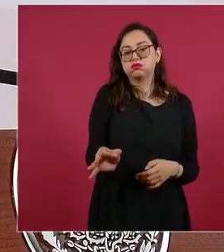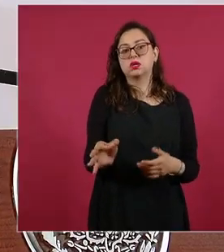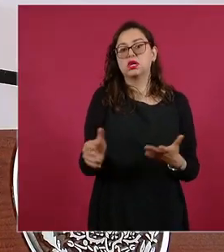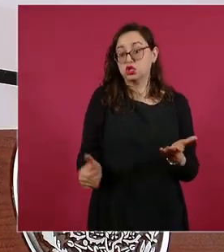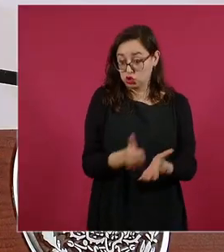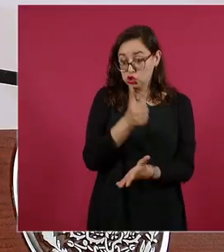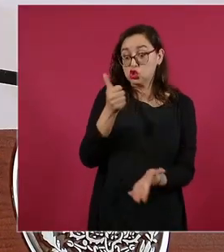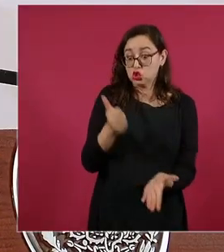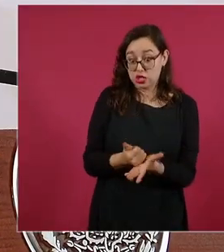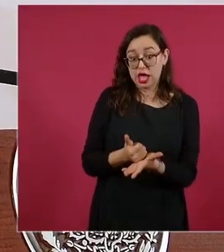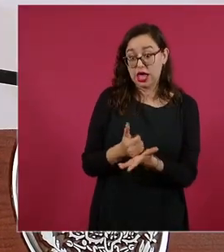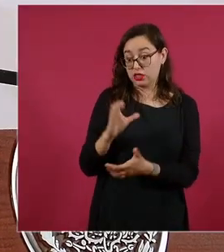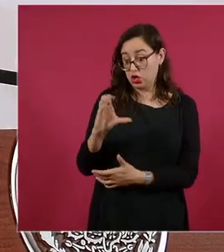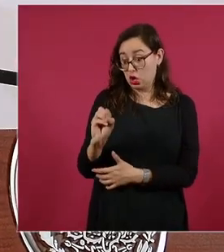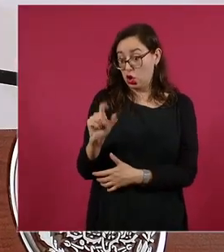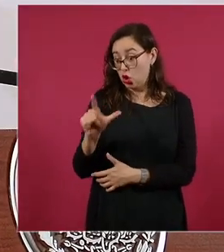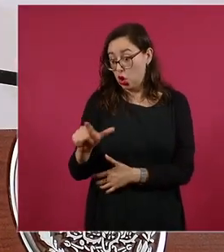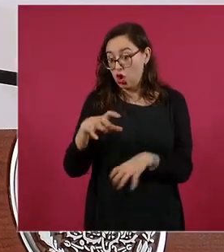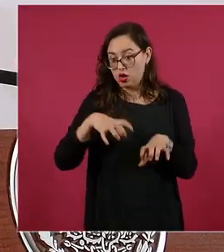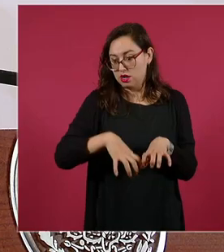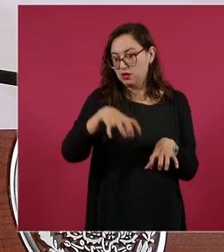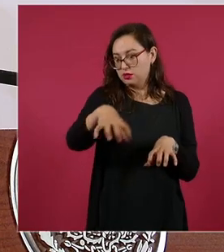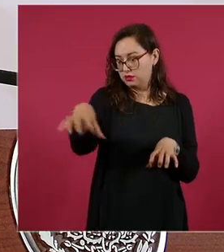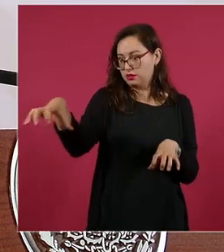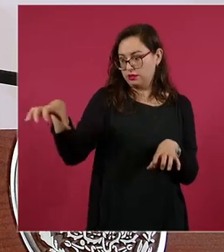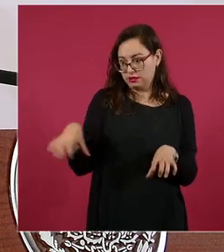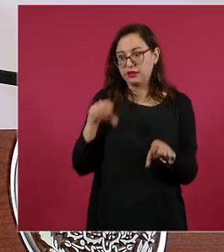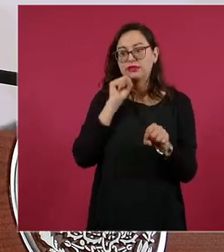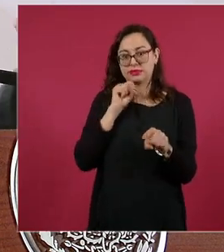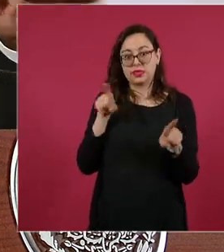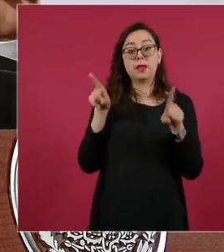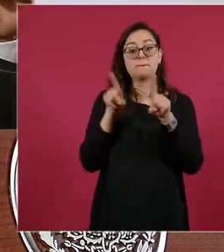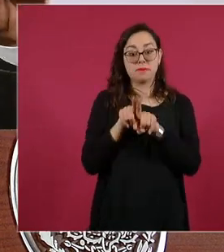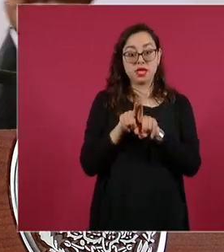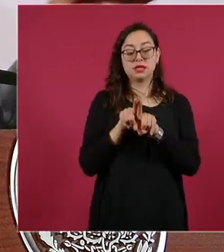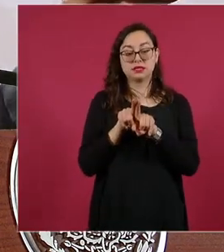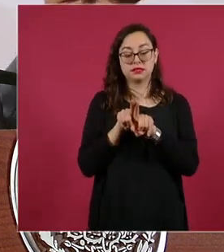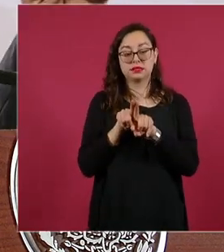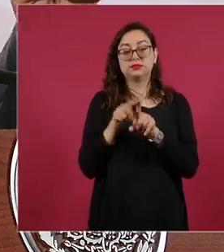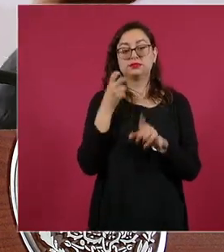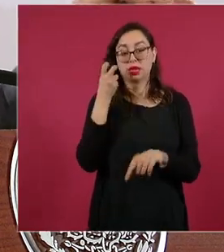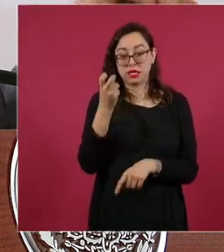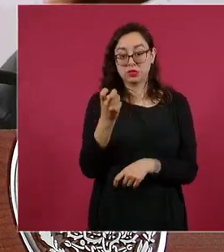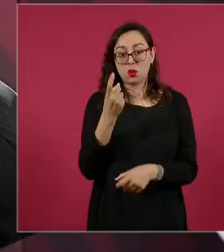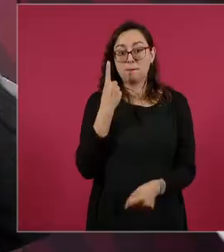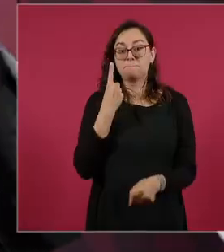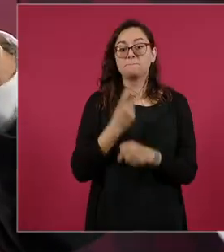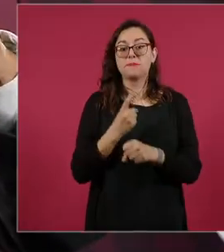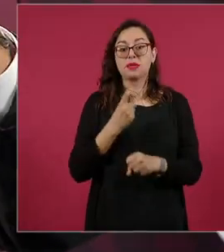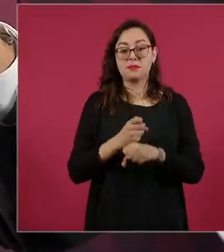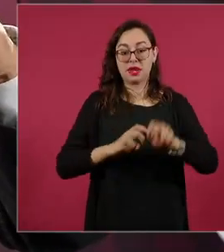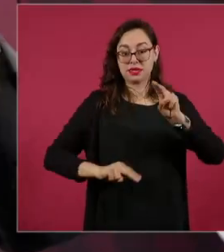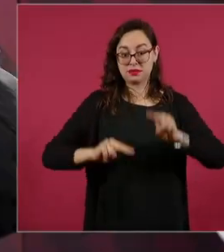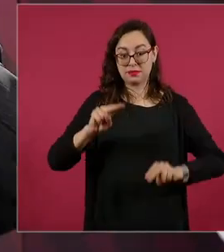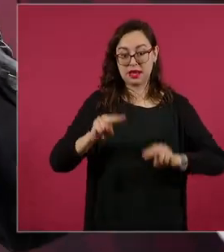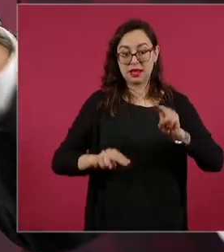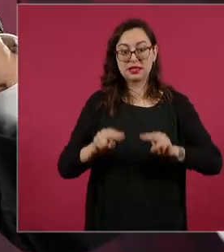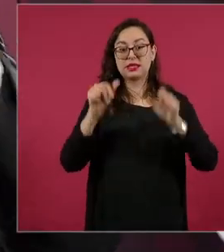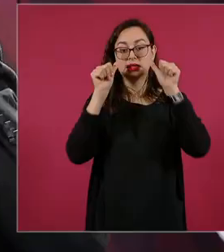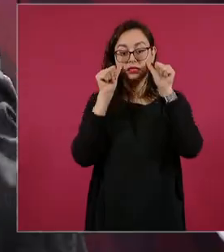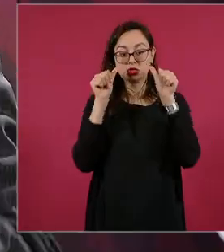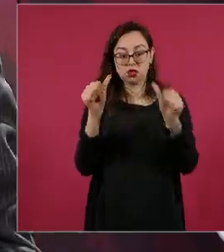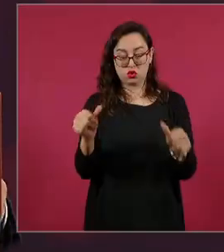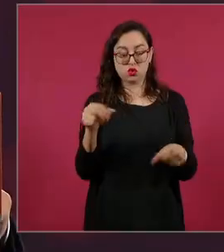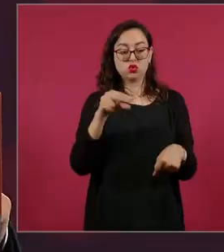en colonias centros de salud es un primer nivel de atención médica con médico